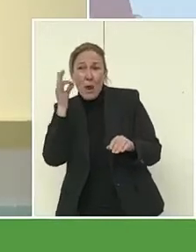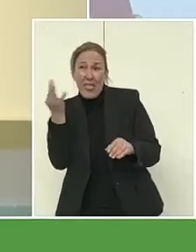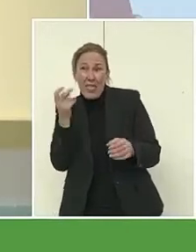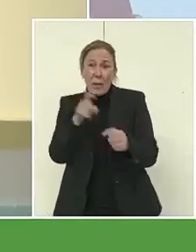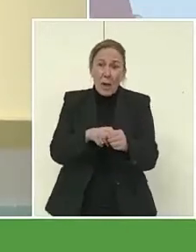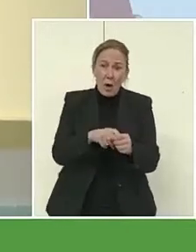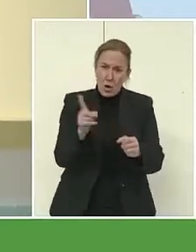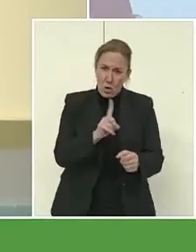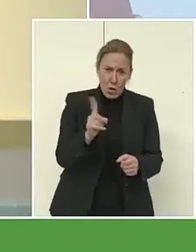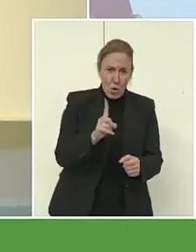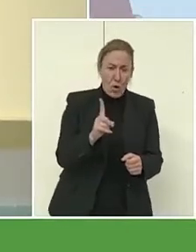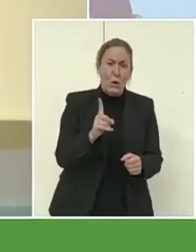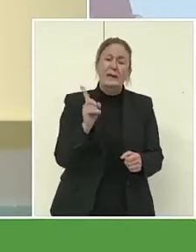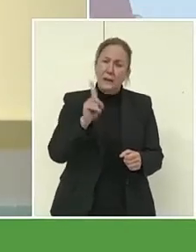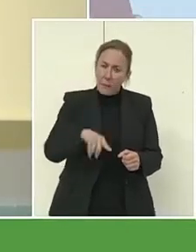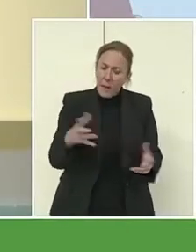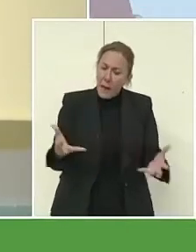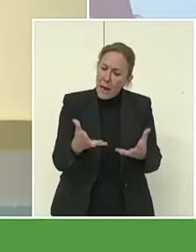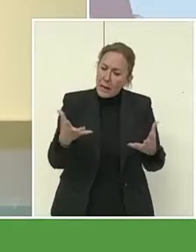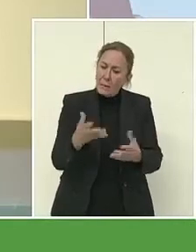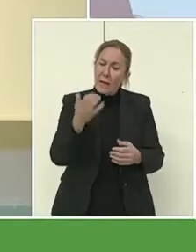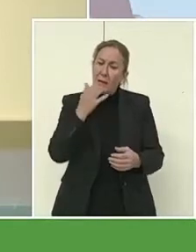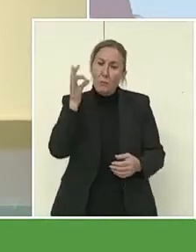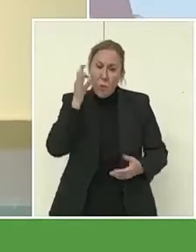animaría precisamente